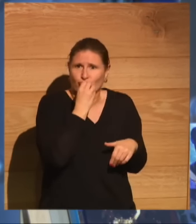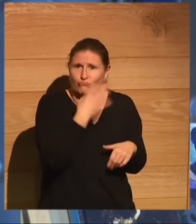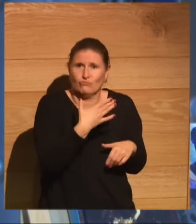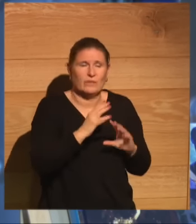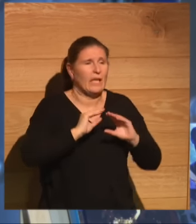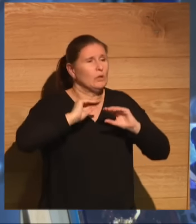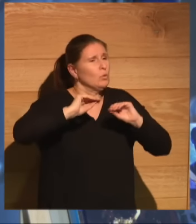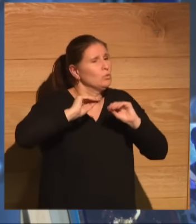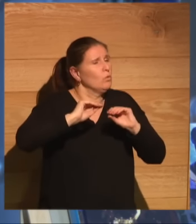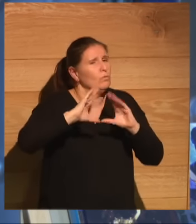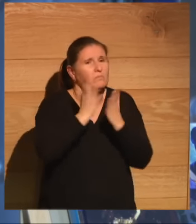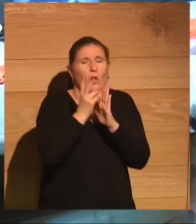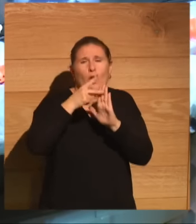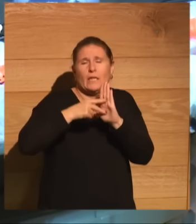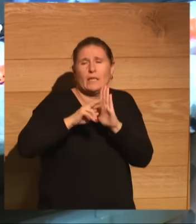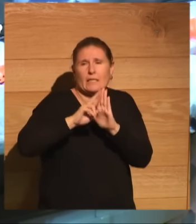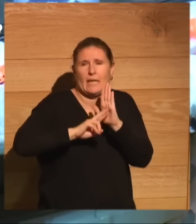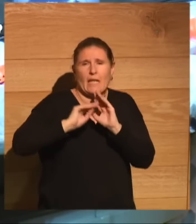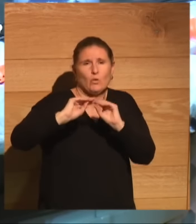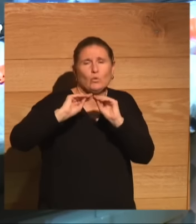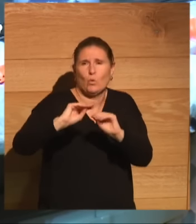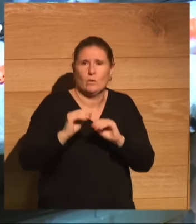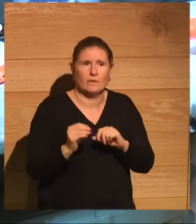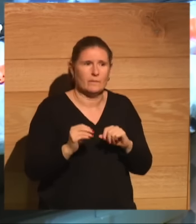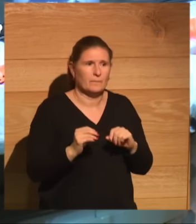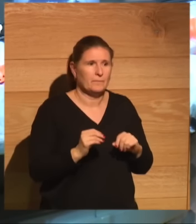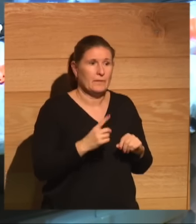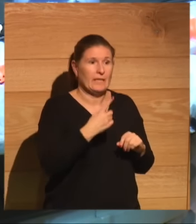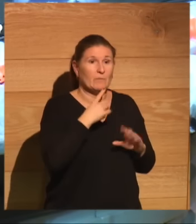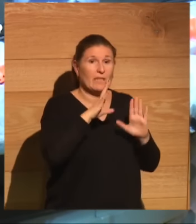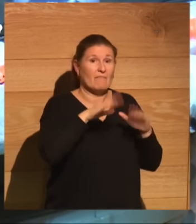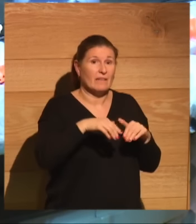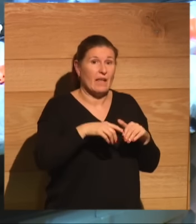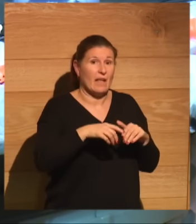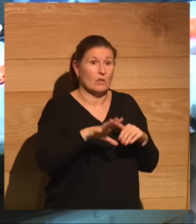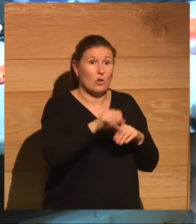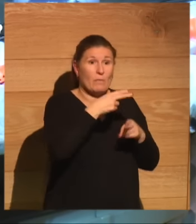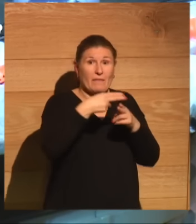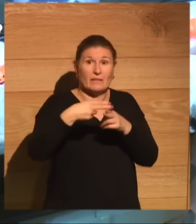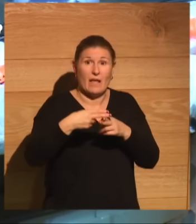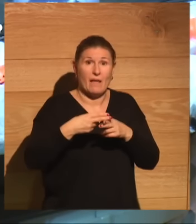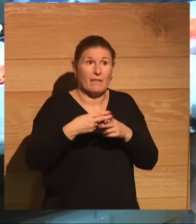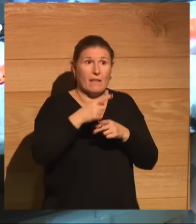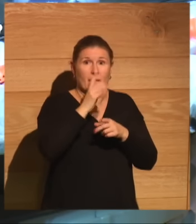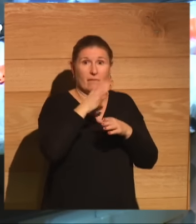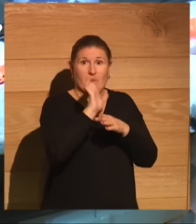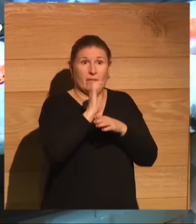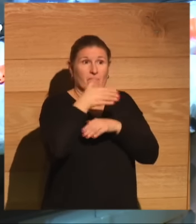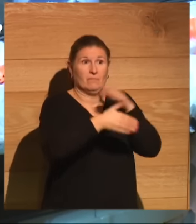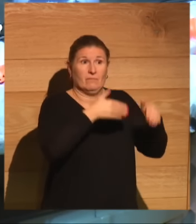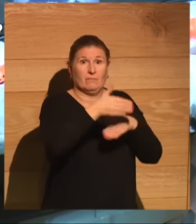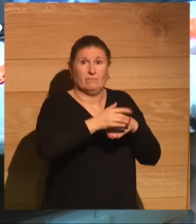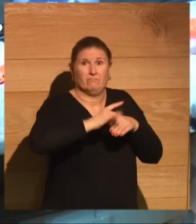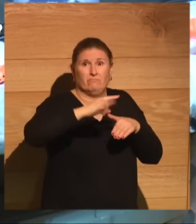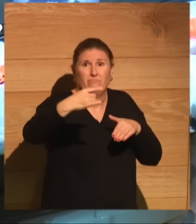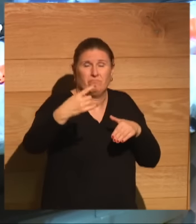universo y las reglas las pone él. Hemos dicho que sextuplica la taquilla, sextuplica los ingresos de la